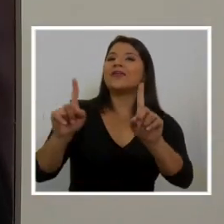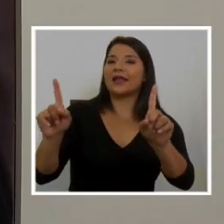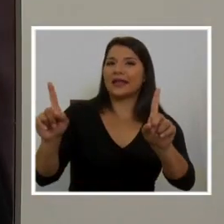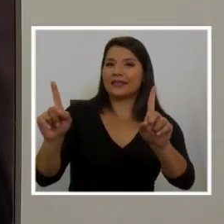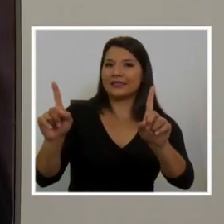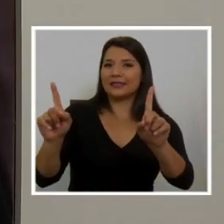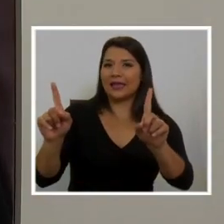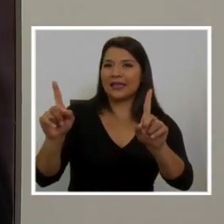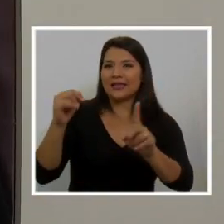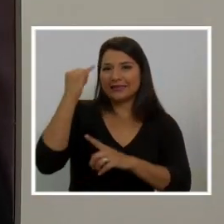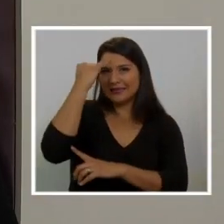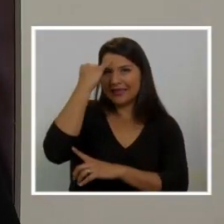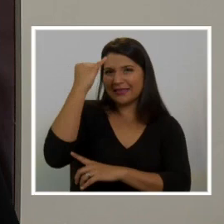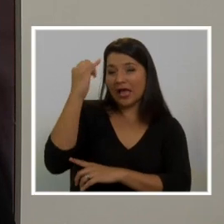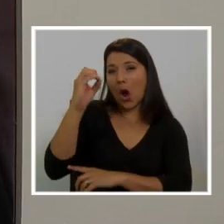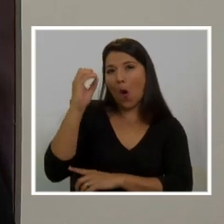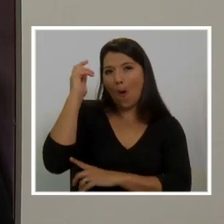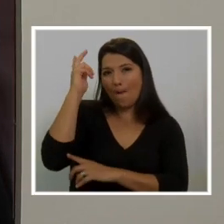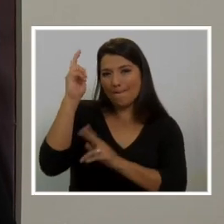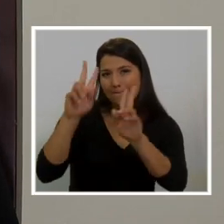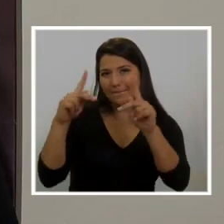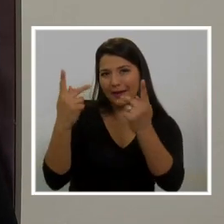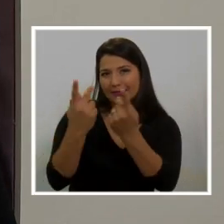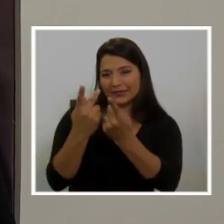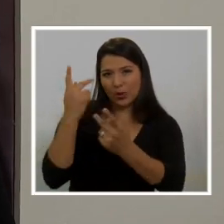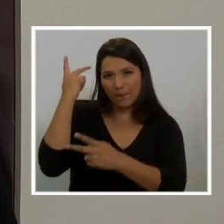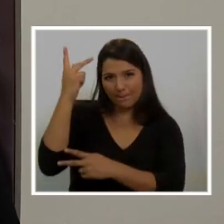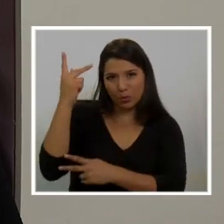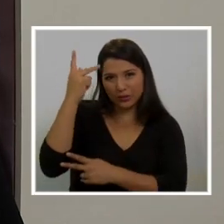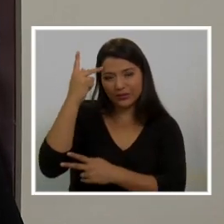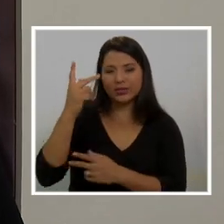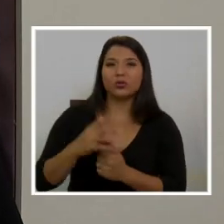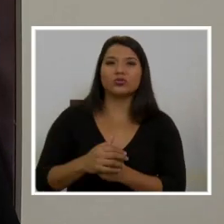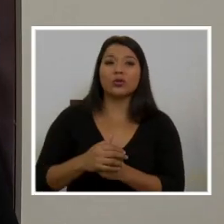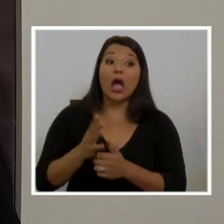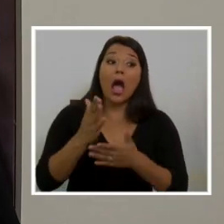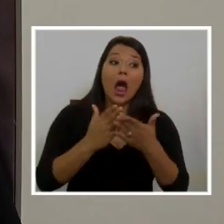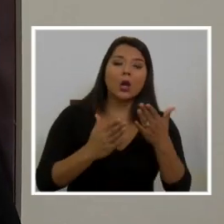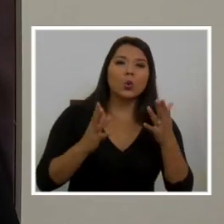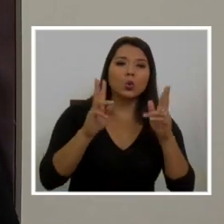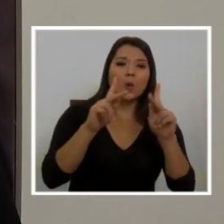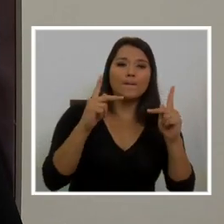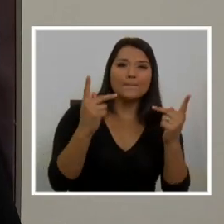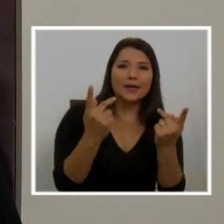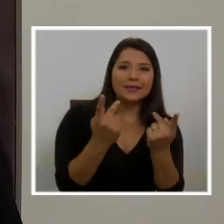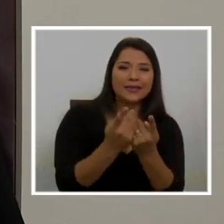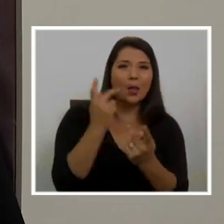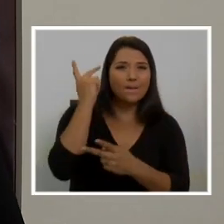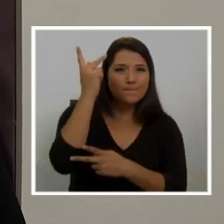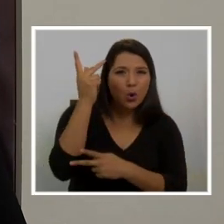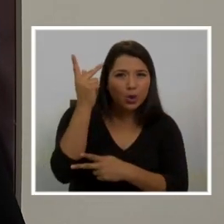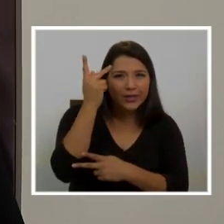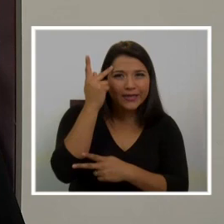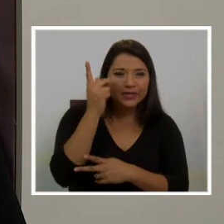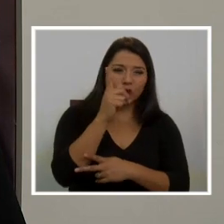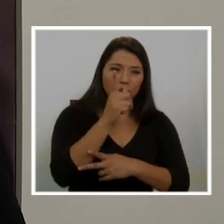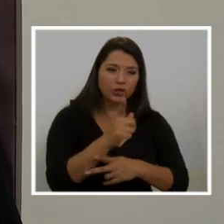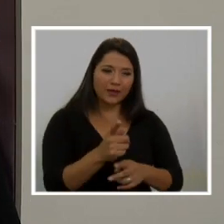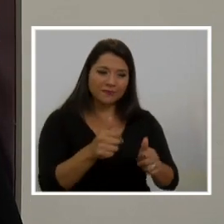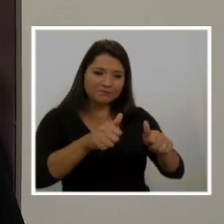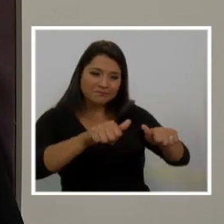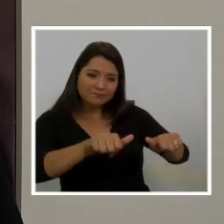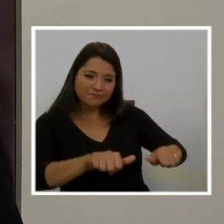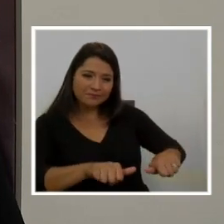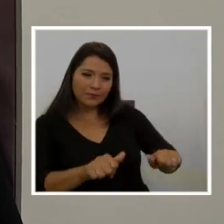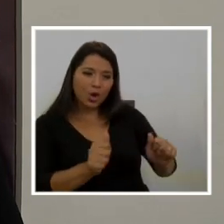hace un rato de si partidos políticos que deberían ser más afines unos con otros, creo que no